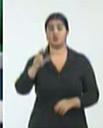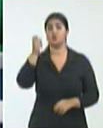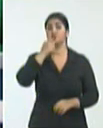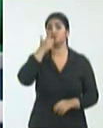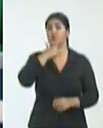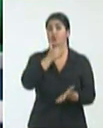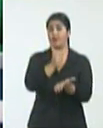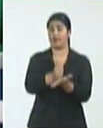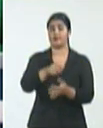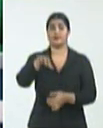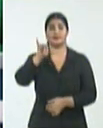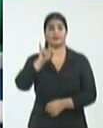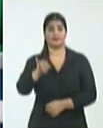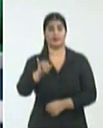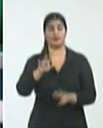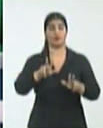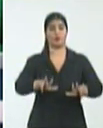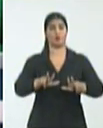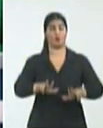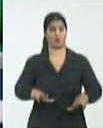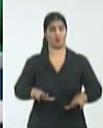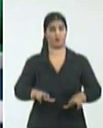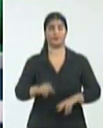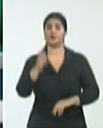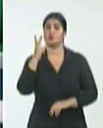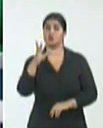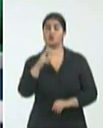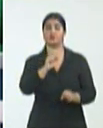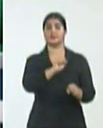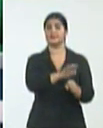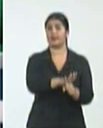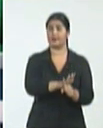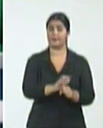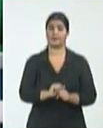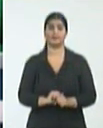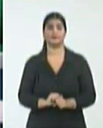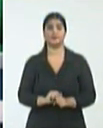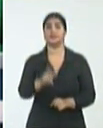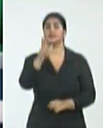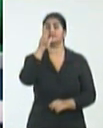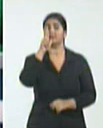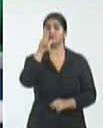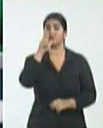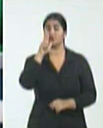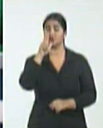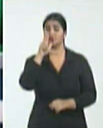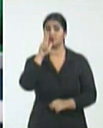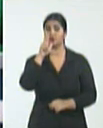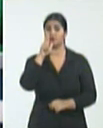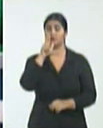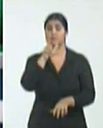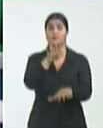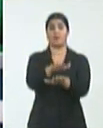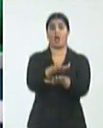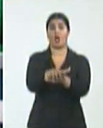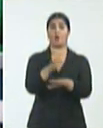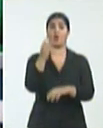del municipio de Morón, 2 de Chambas, de Ciro Redondo y Majagua, 1 de cada